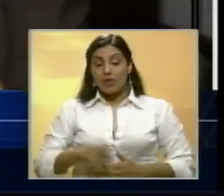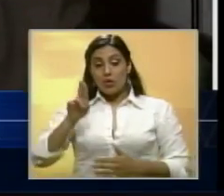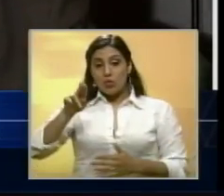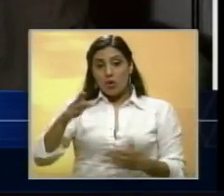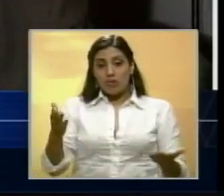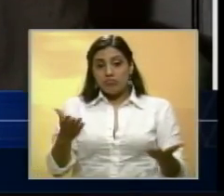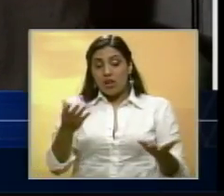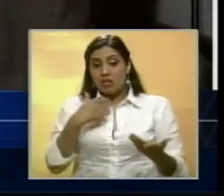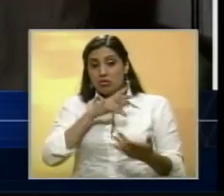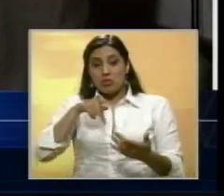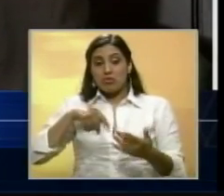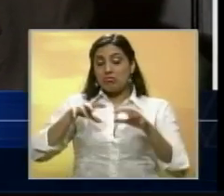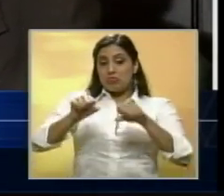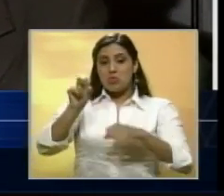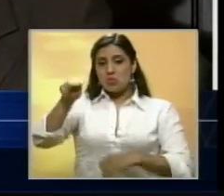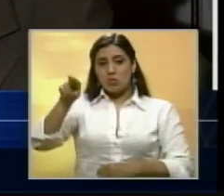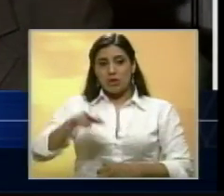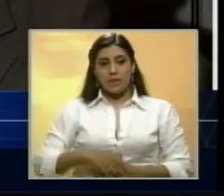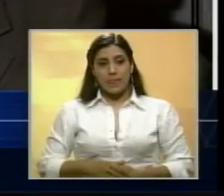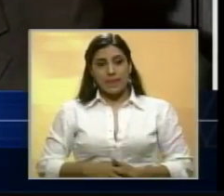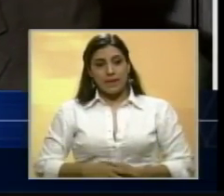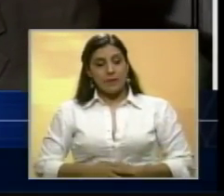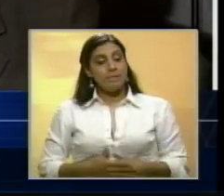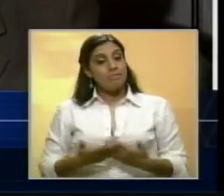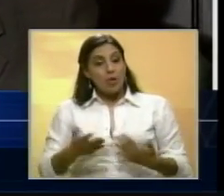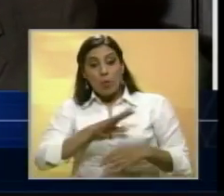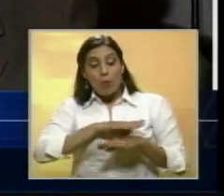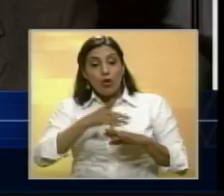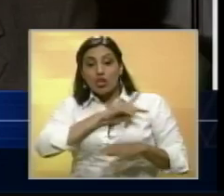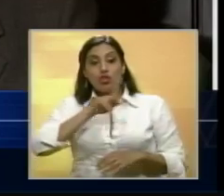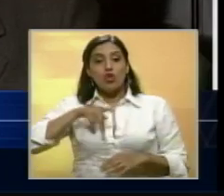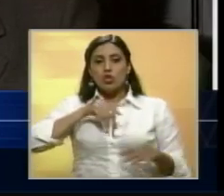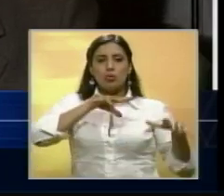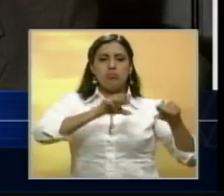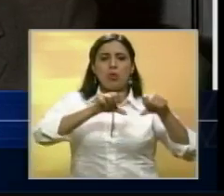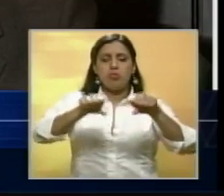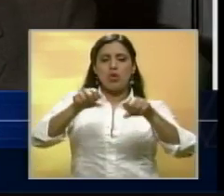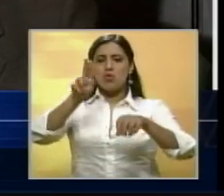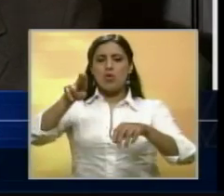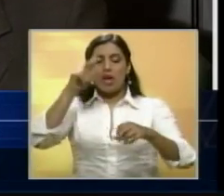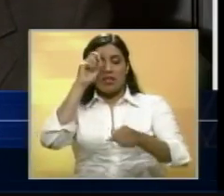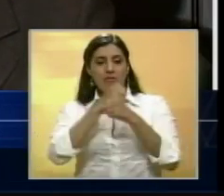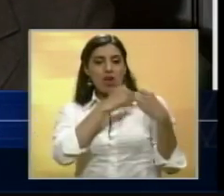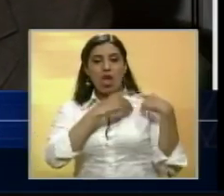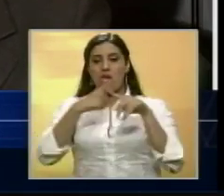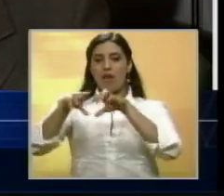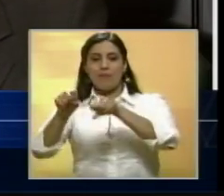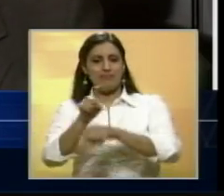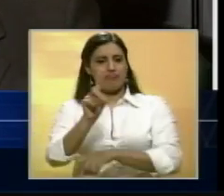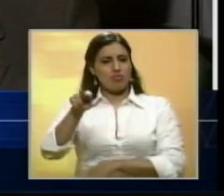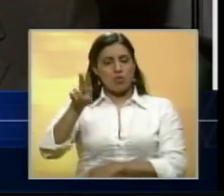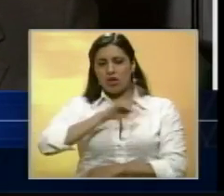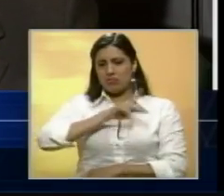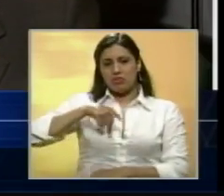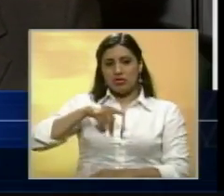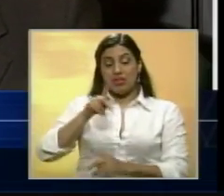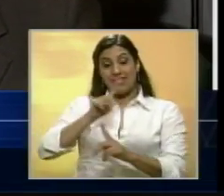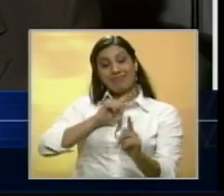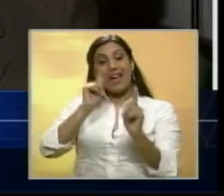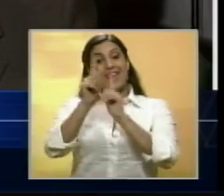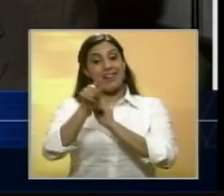nunca se produjo por parte nuestra, por cierto, porque nosotros no hemos usurpado ninguna de las facultades del poder público venezolano. Al